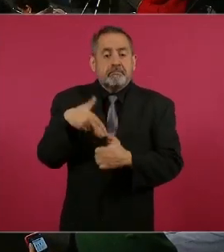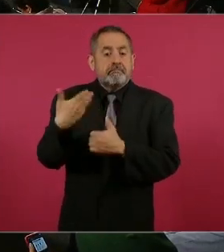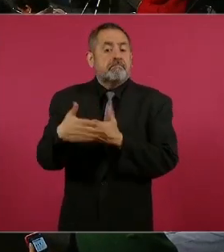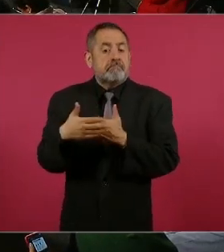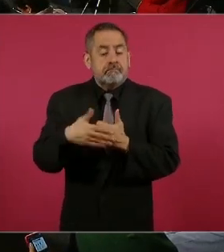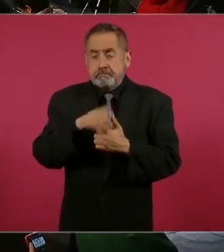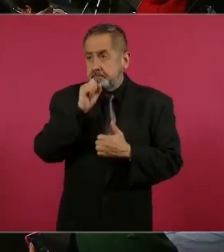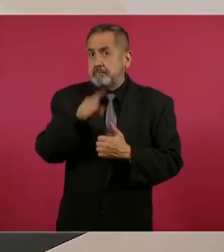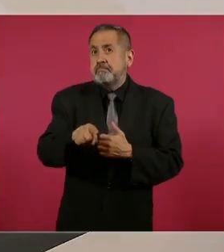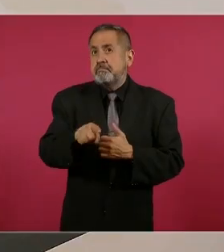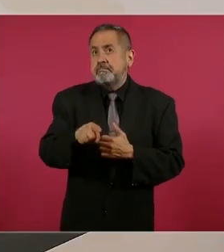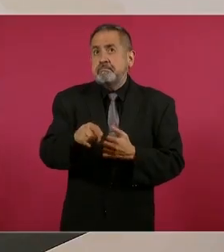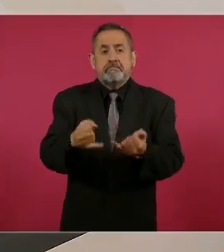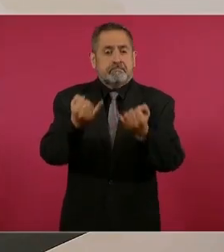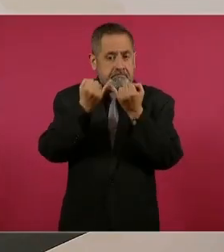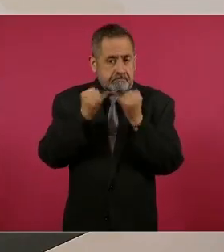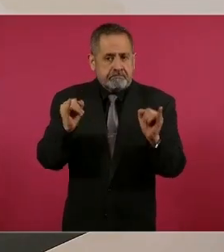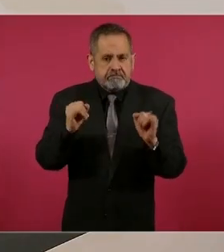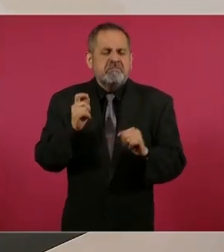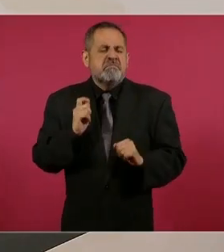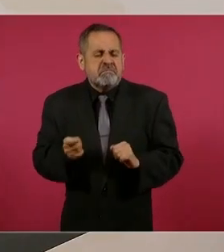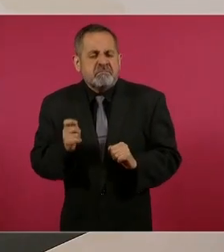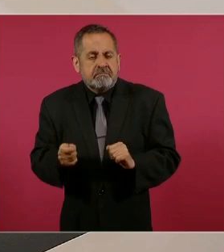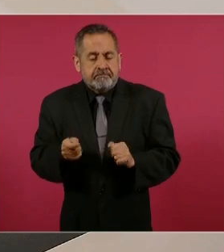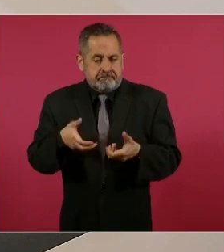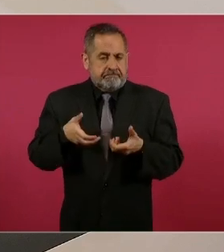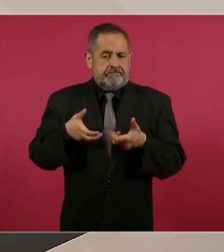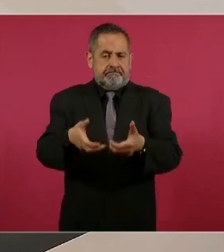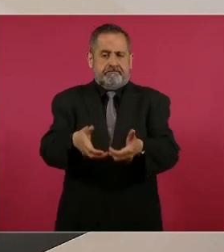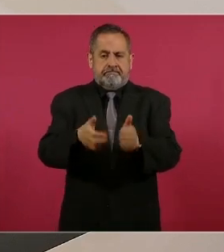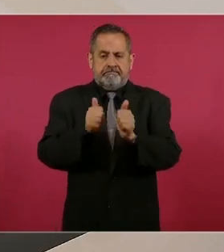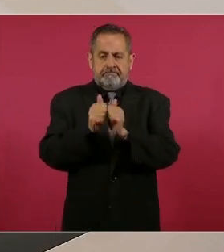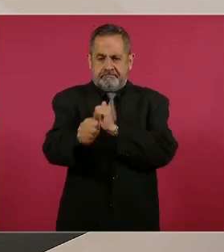inaugurar la carretera de